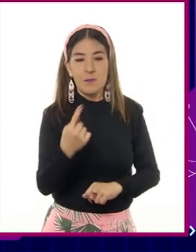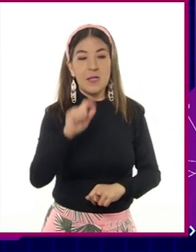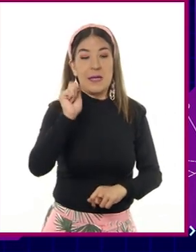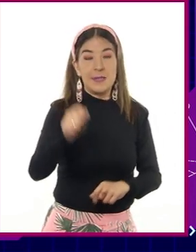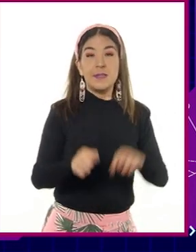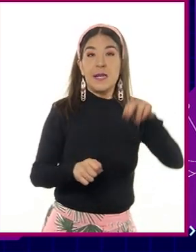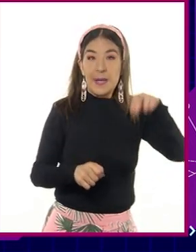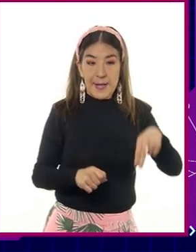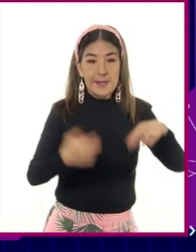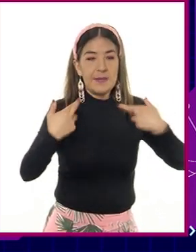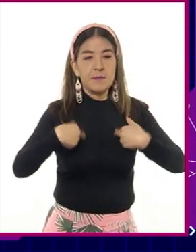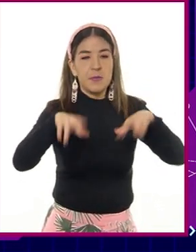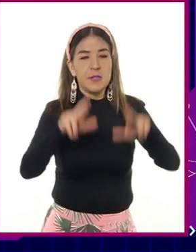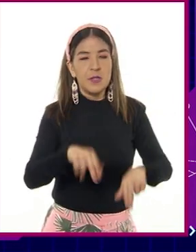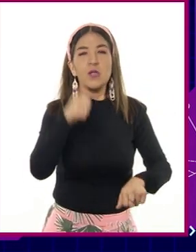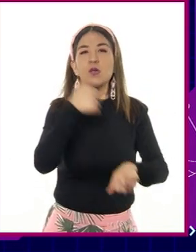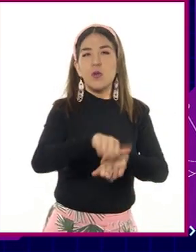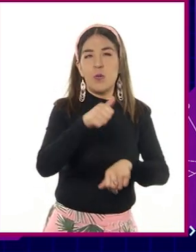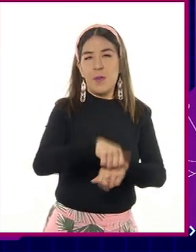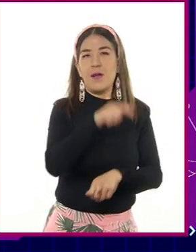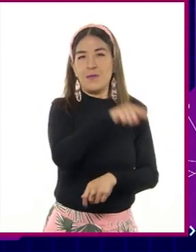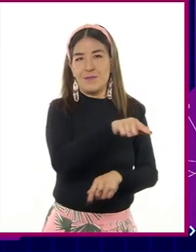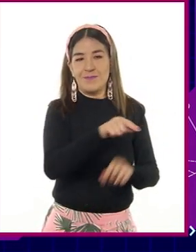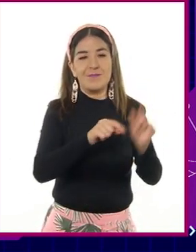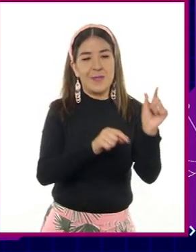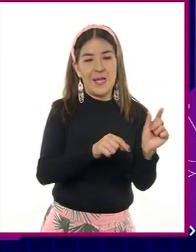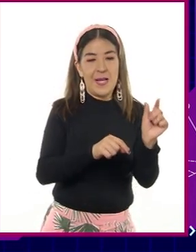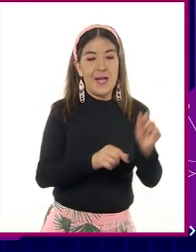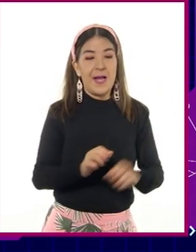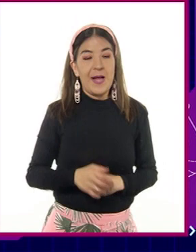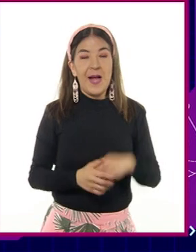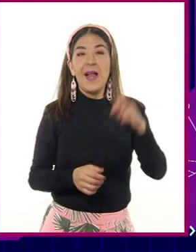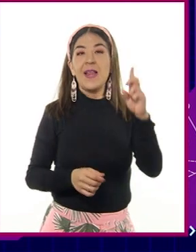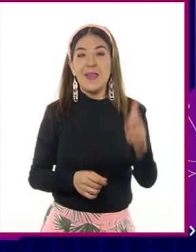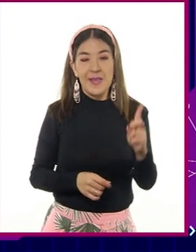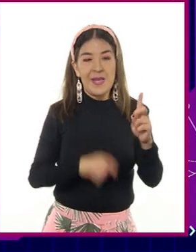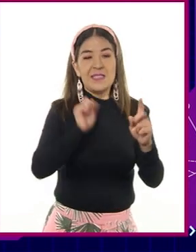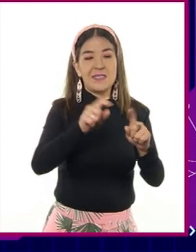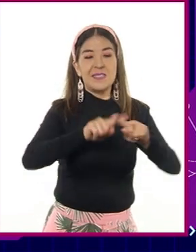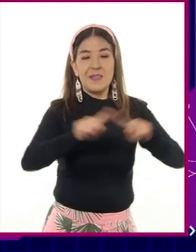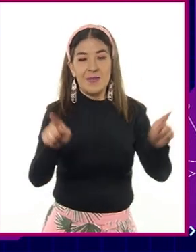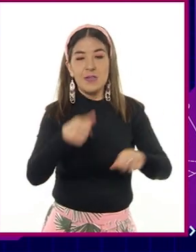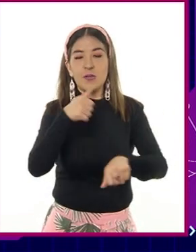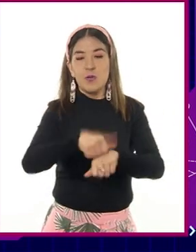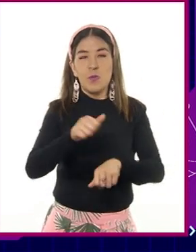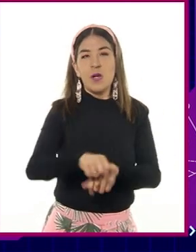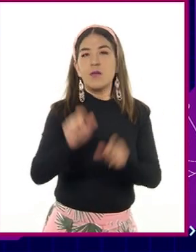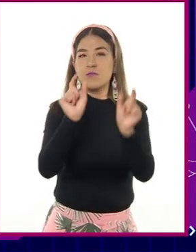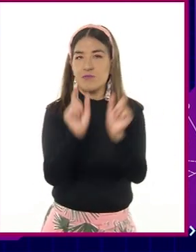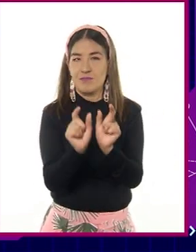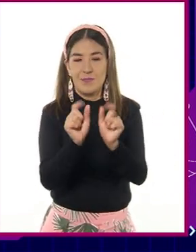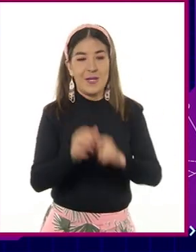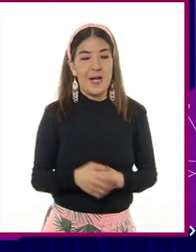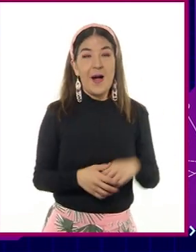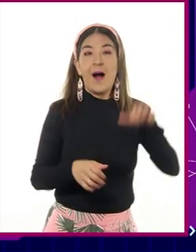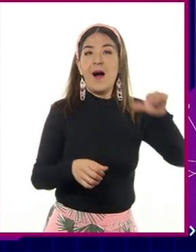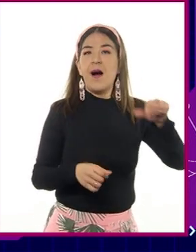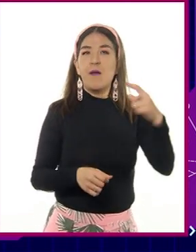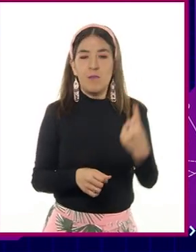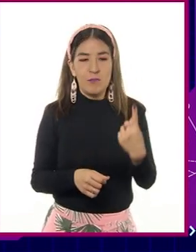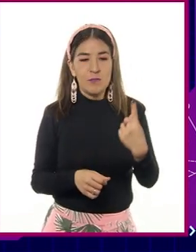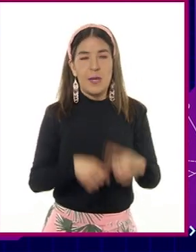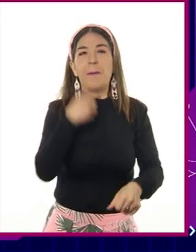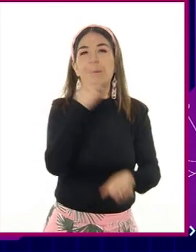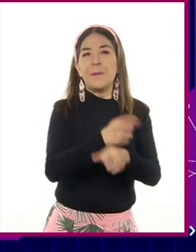n representa el número del término. D es la diferencia entre dos términos consecutivos y A1 es